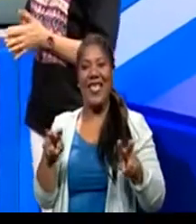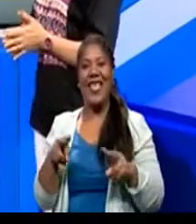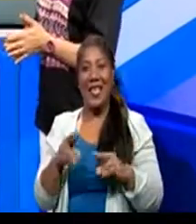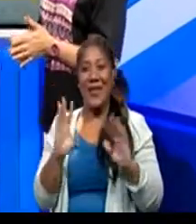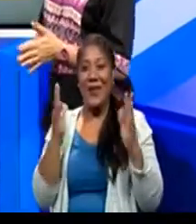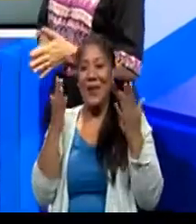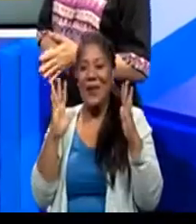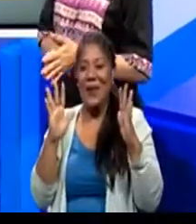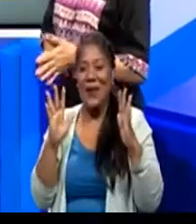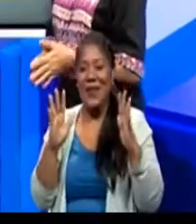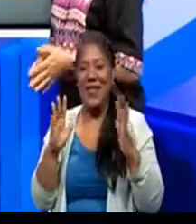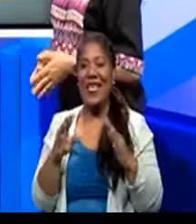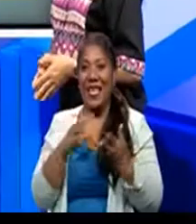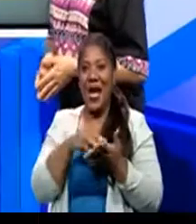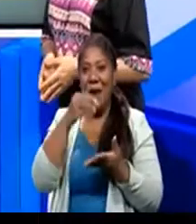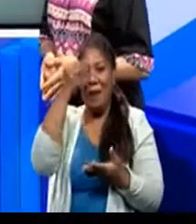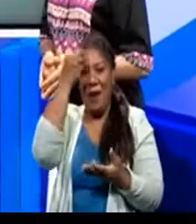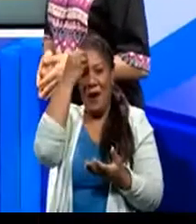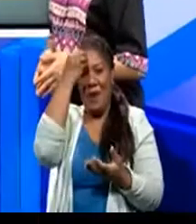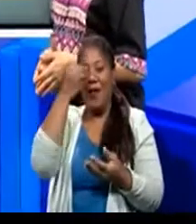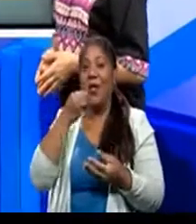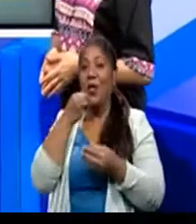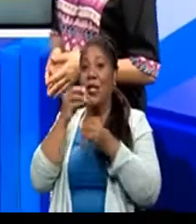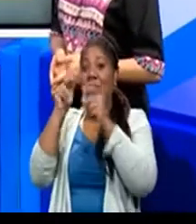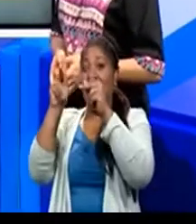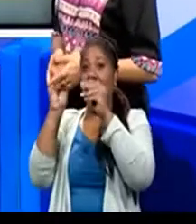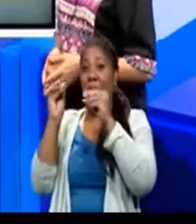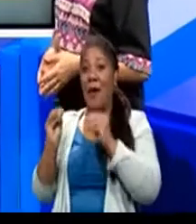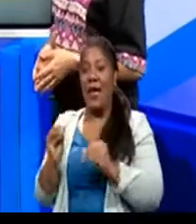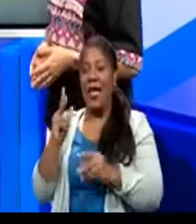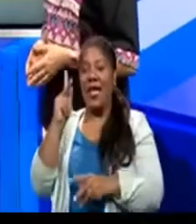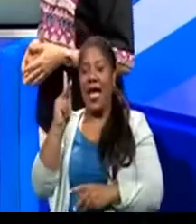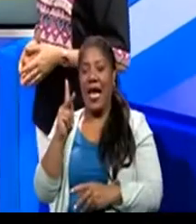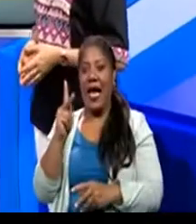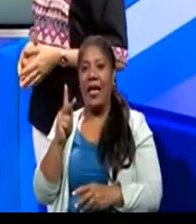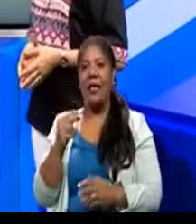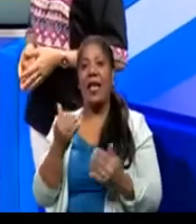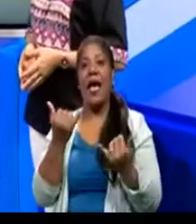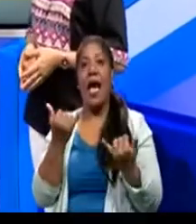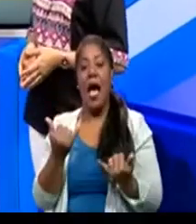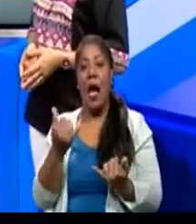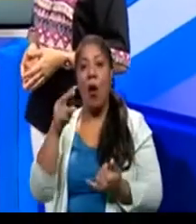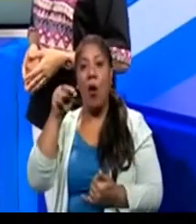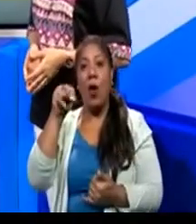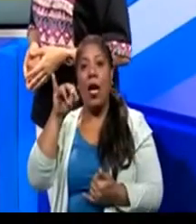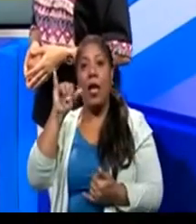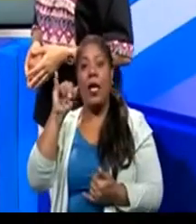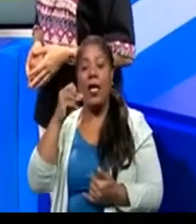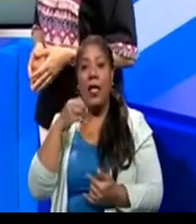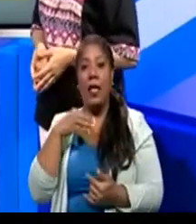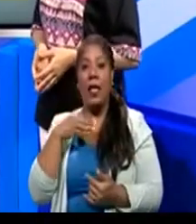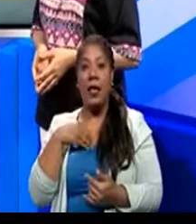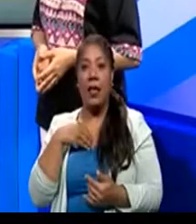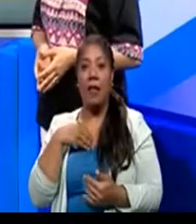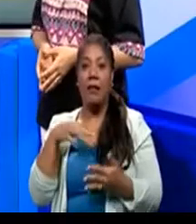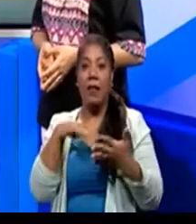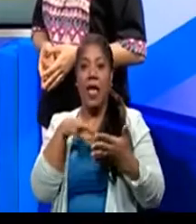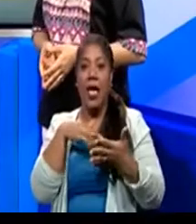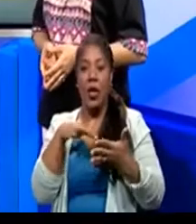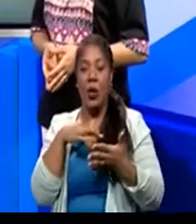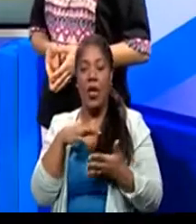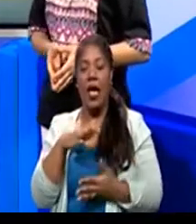muy bien, Nini! Ya estamos aprendiendo todos estos términos, ¿verdad? Bueno, Nini, nos vamos a despedir de nuestros